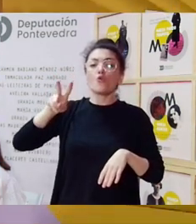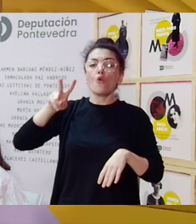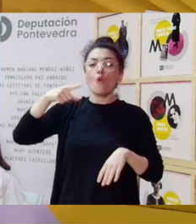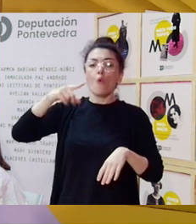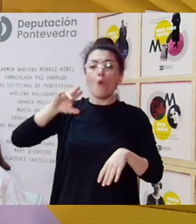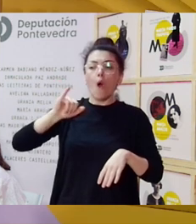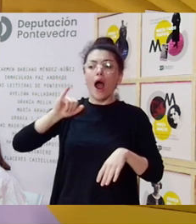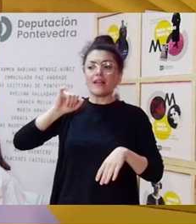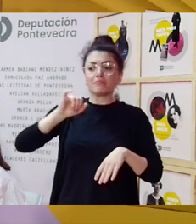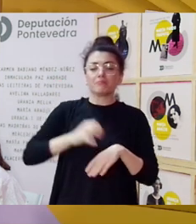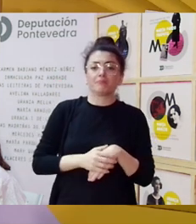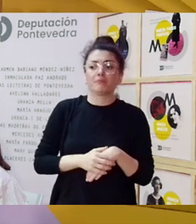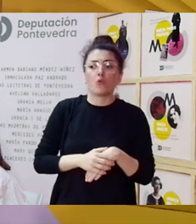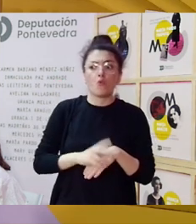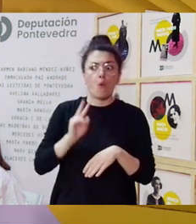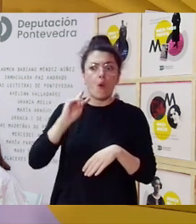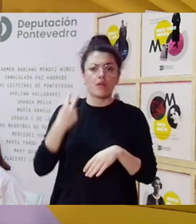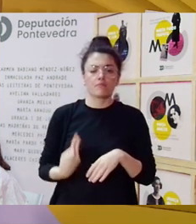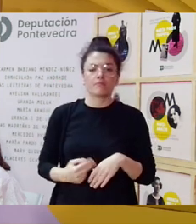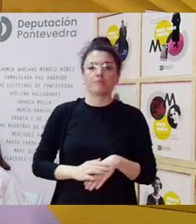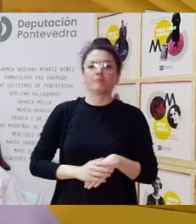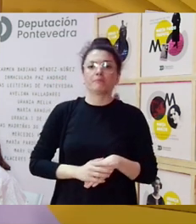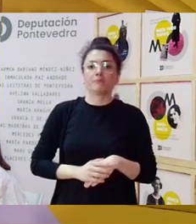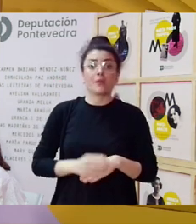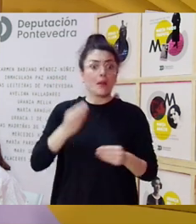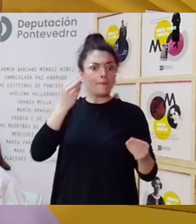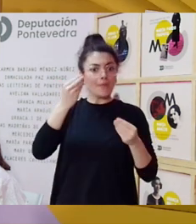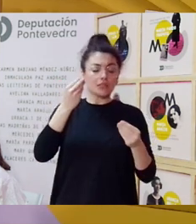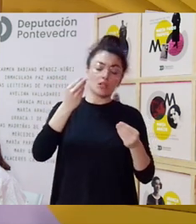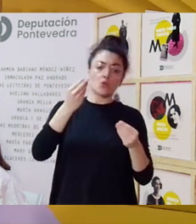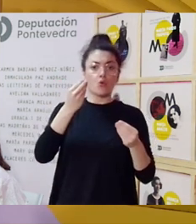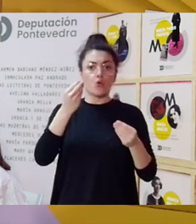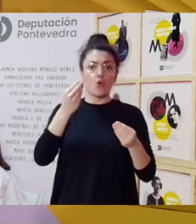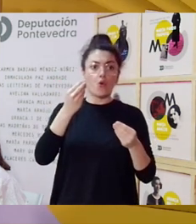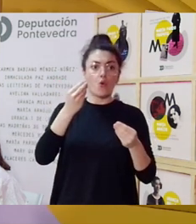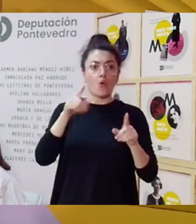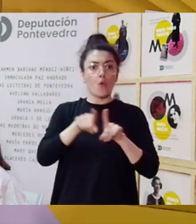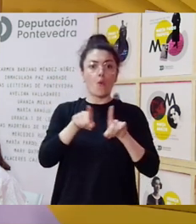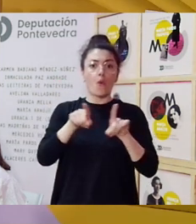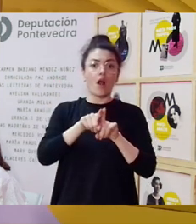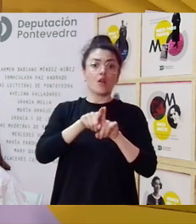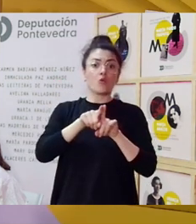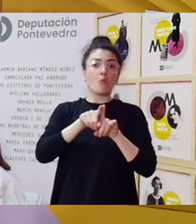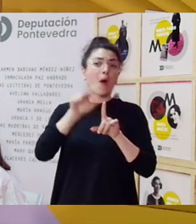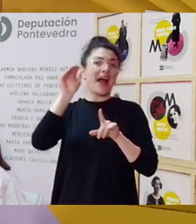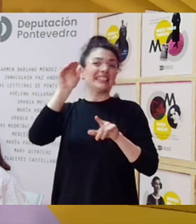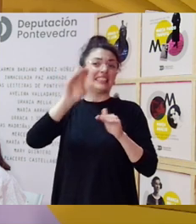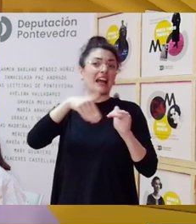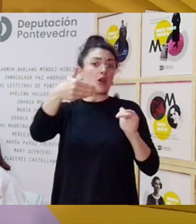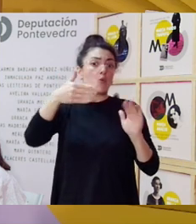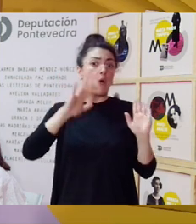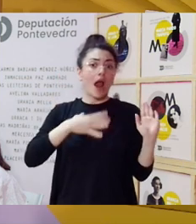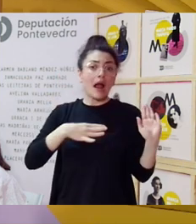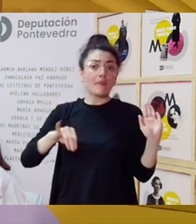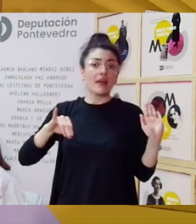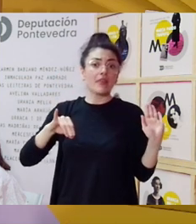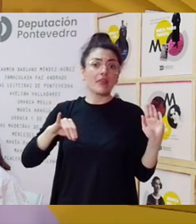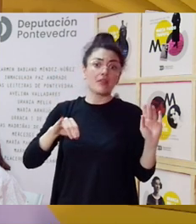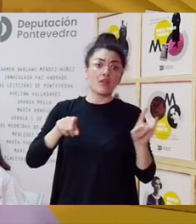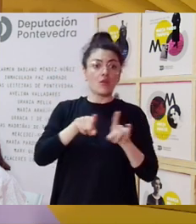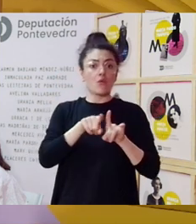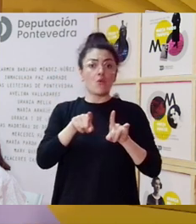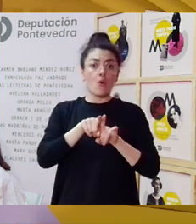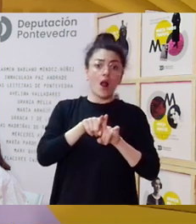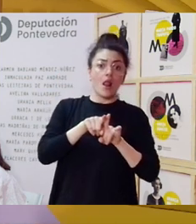E, pensando que ao ser unha bandeira estranxeira, pois conseguiría un